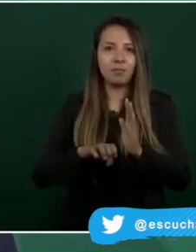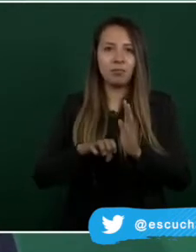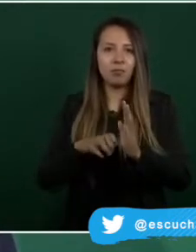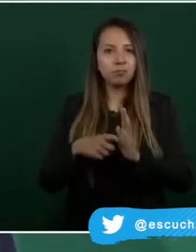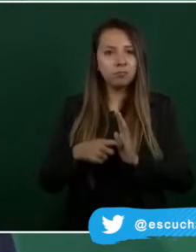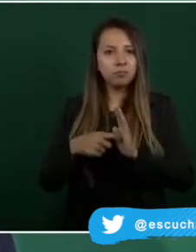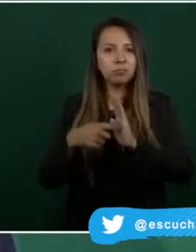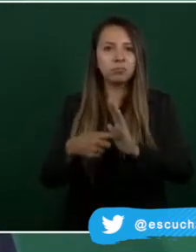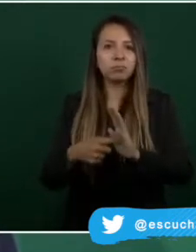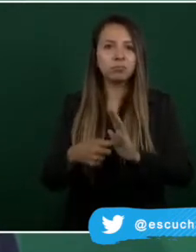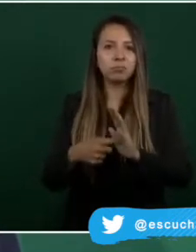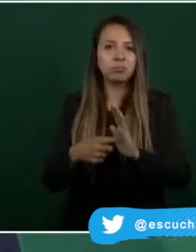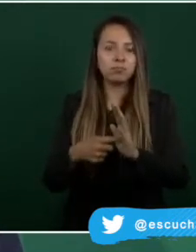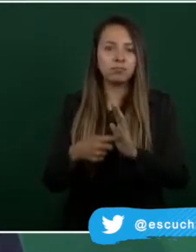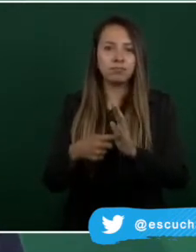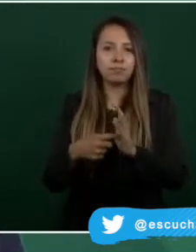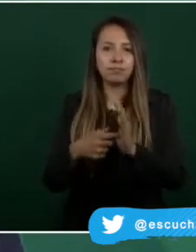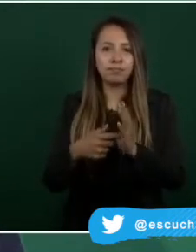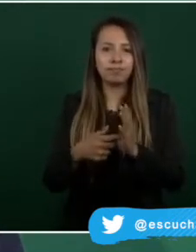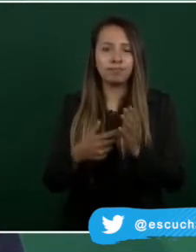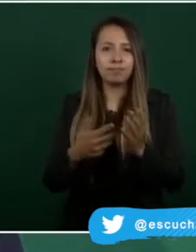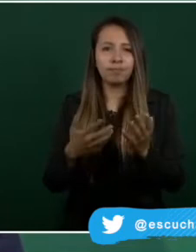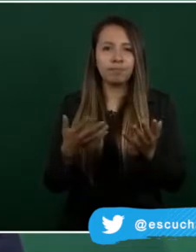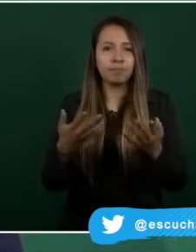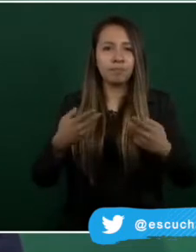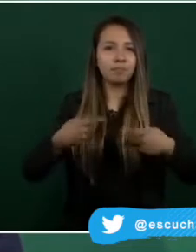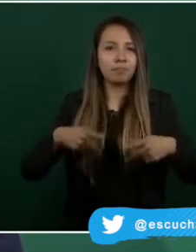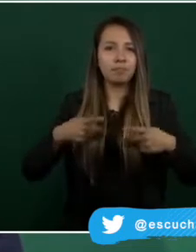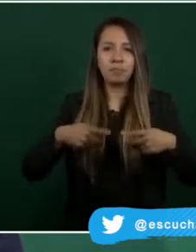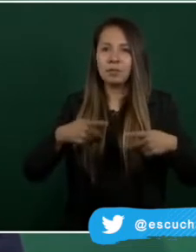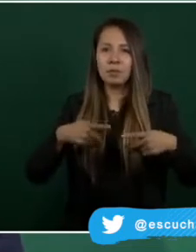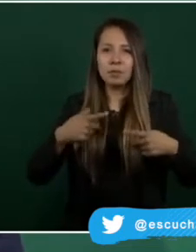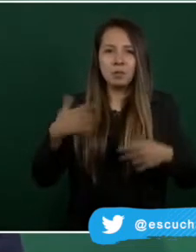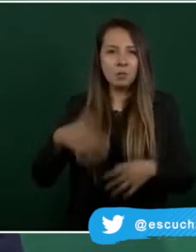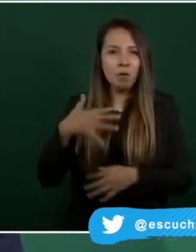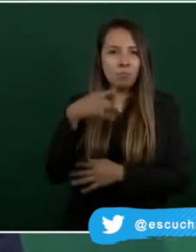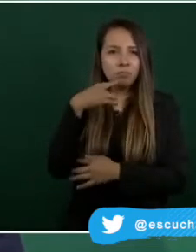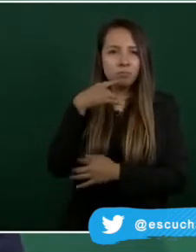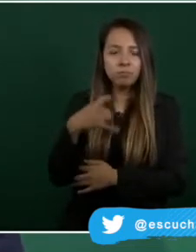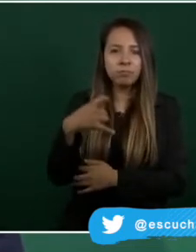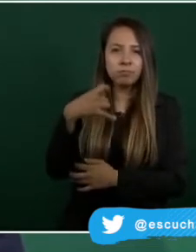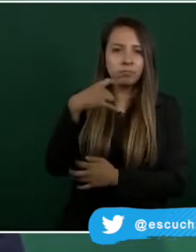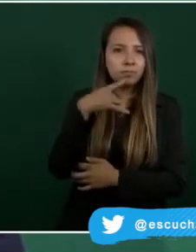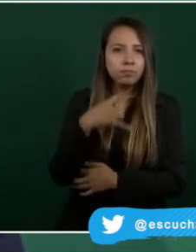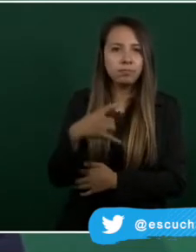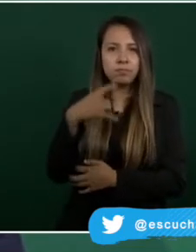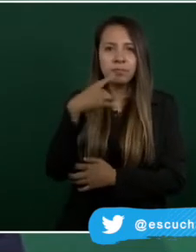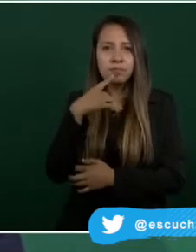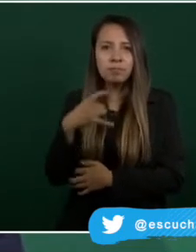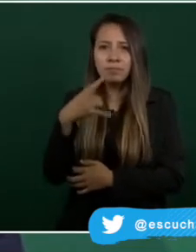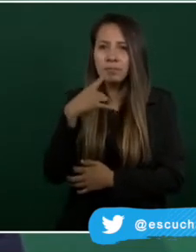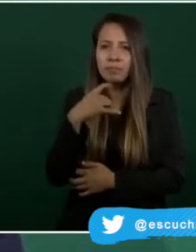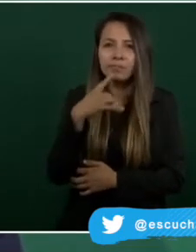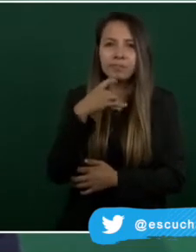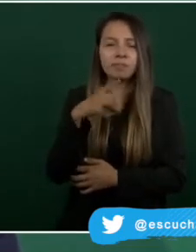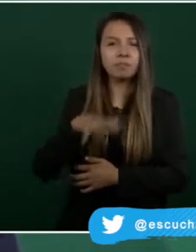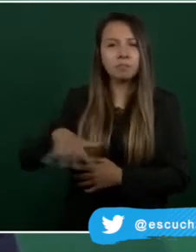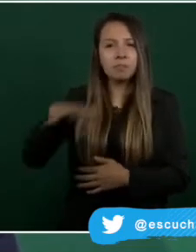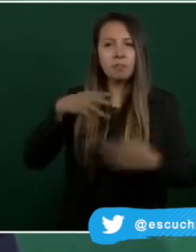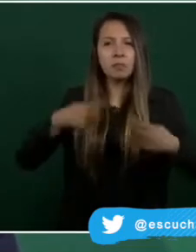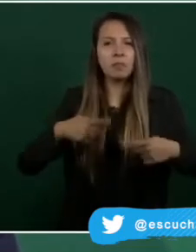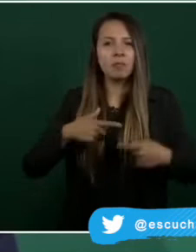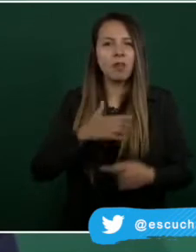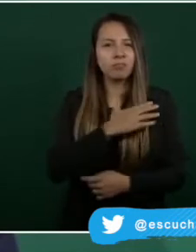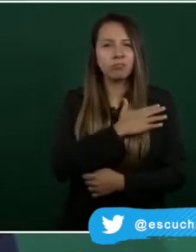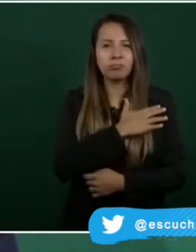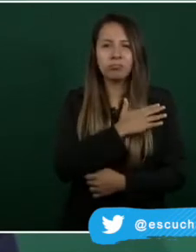pesos que se destinarán para el arreglo de calles de los municipios que participan en el programa. El segundo lugar es Chihuahua y el tercero